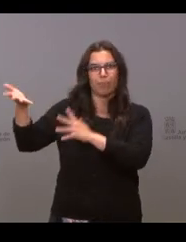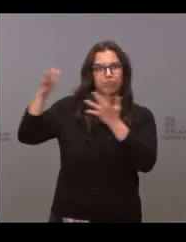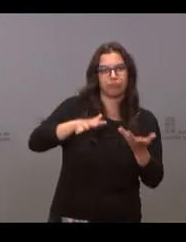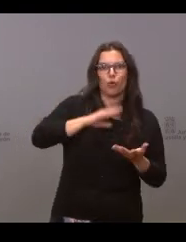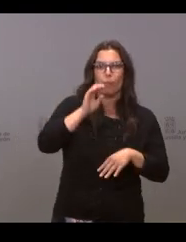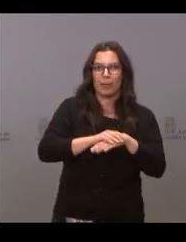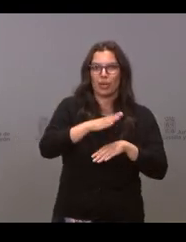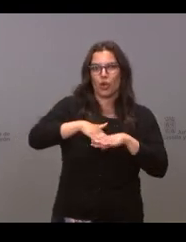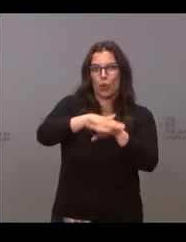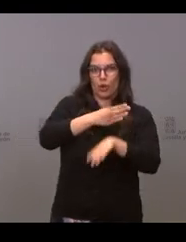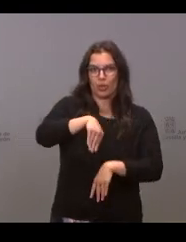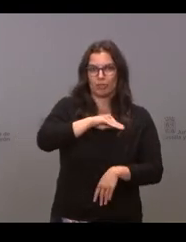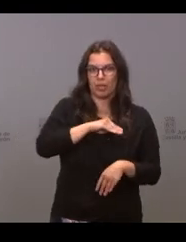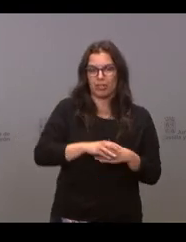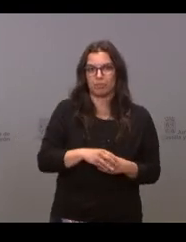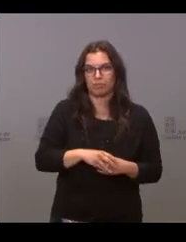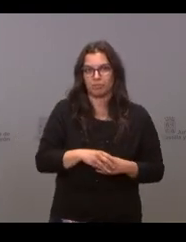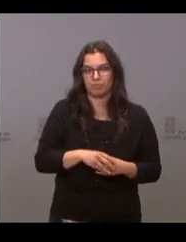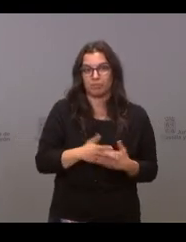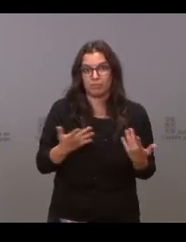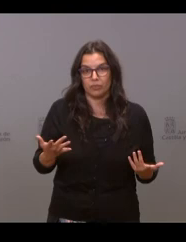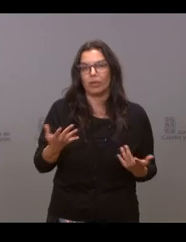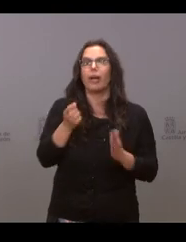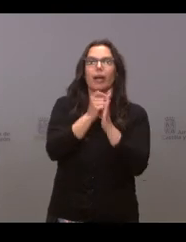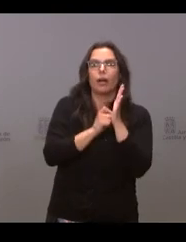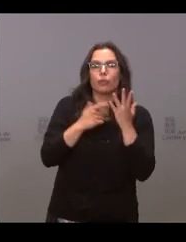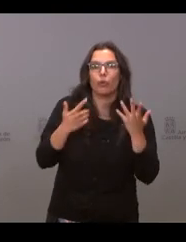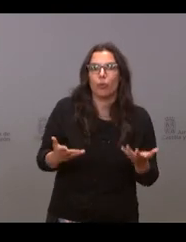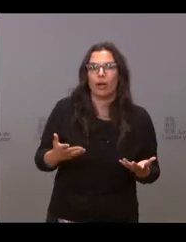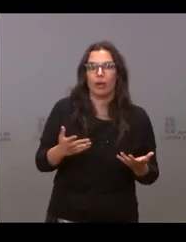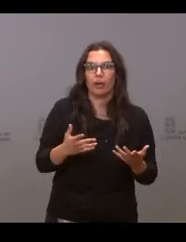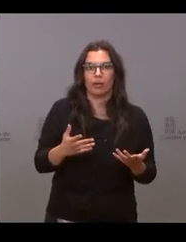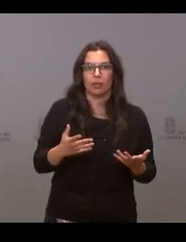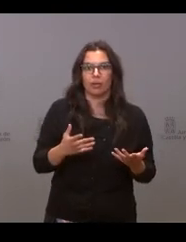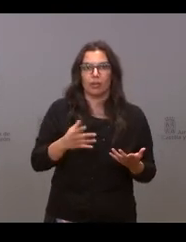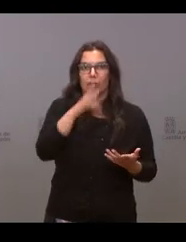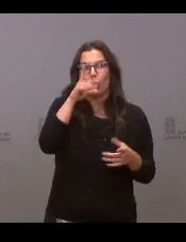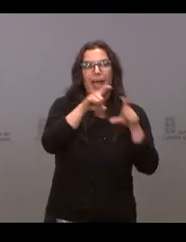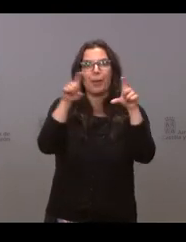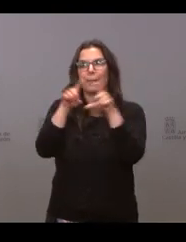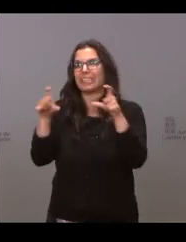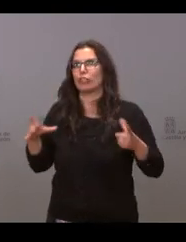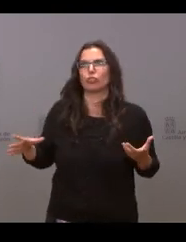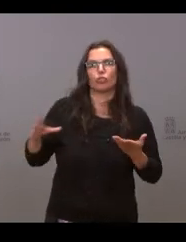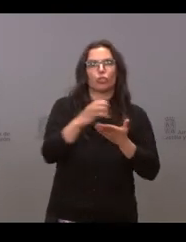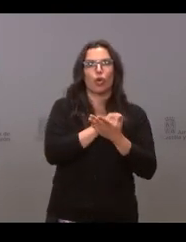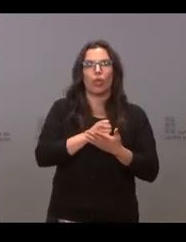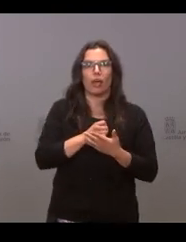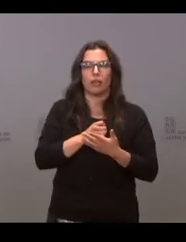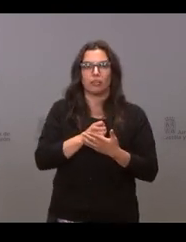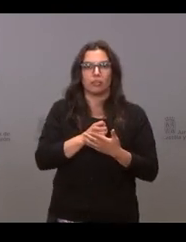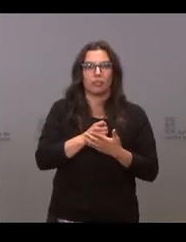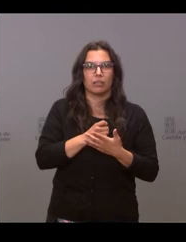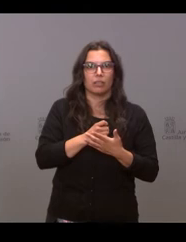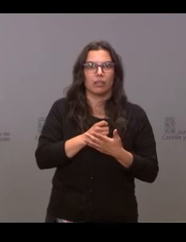espanyol cuáles son las cláusulas porque no va a no va a afectar a todas las empresas las empresas grandes no van a poder